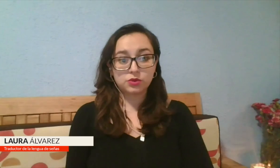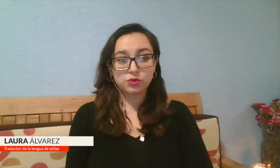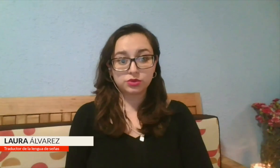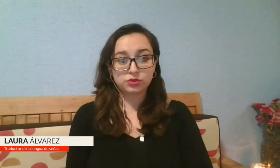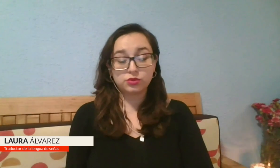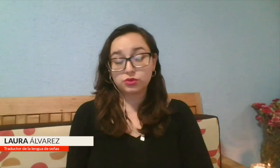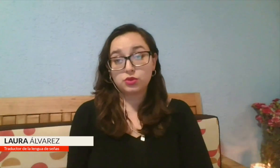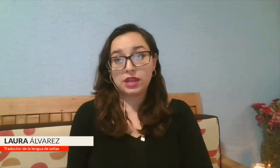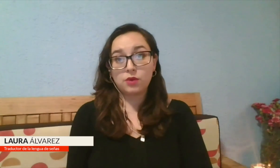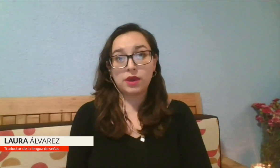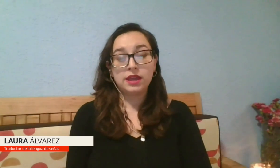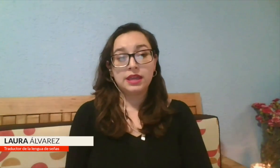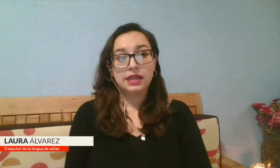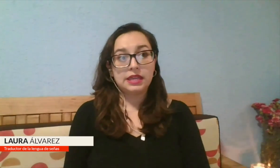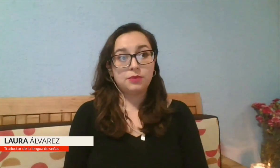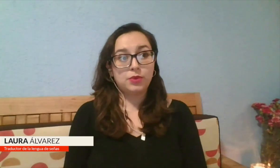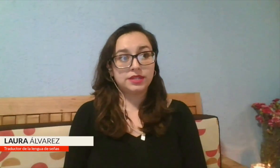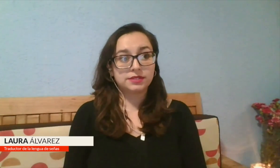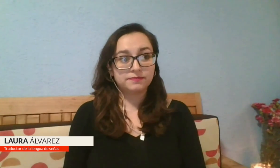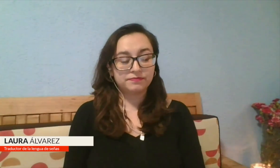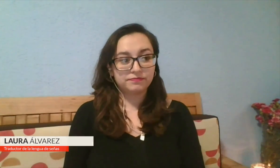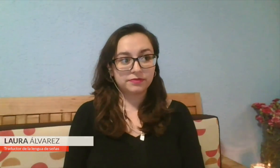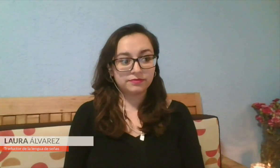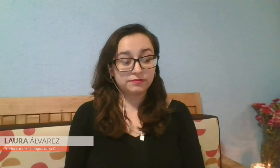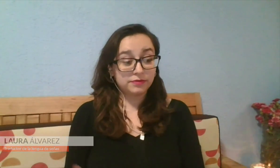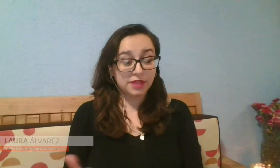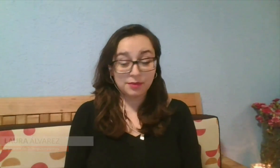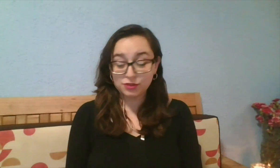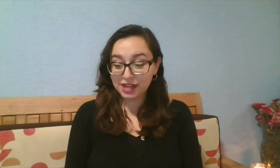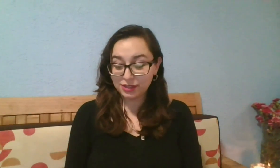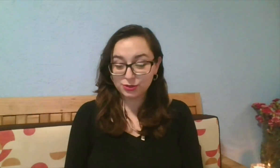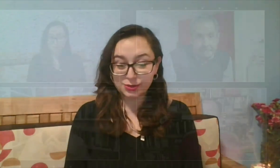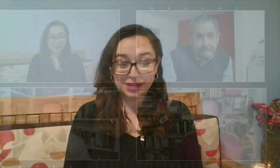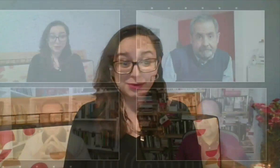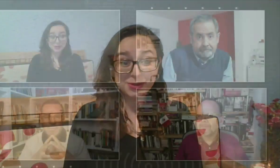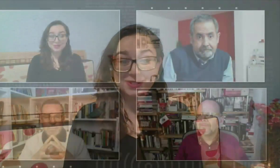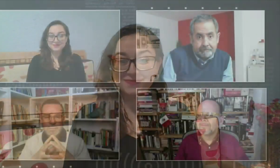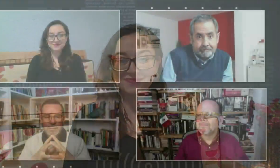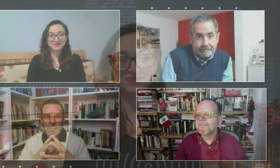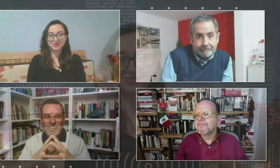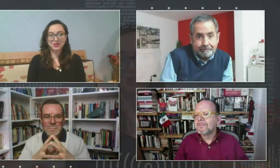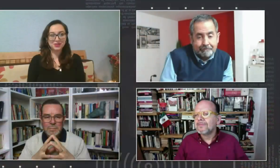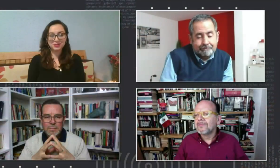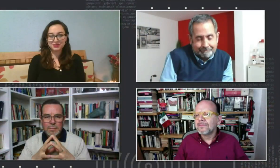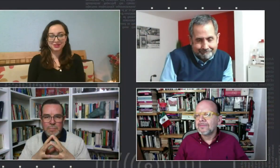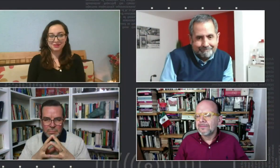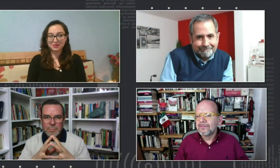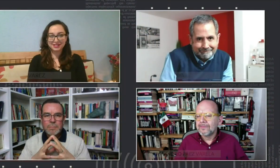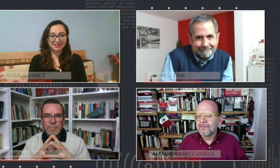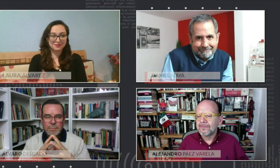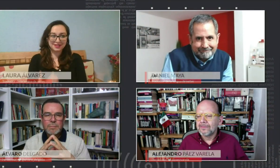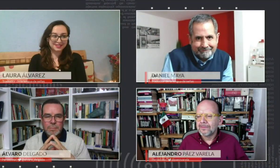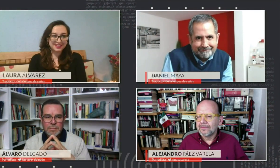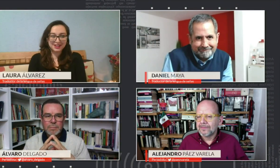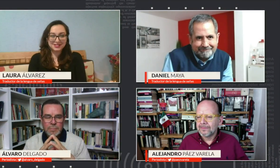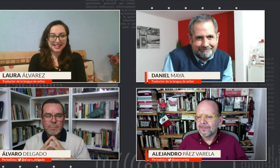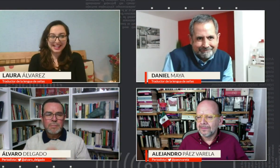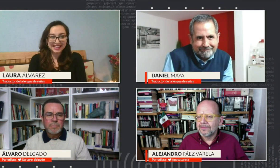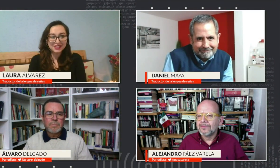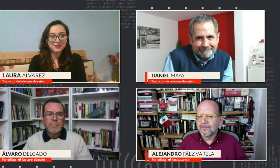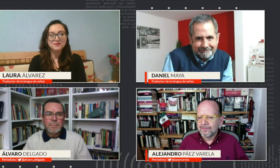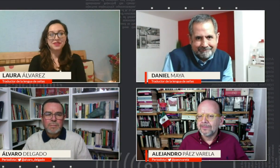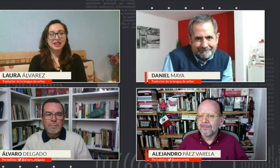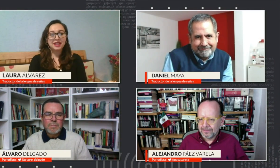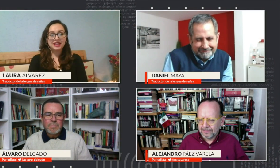sus discursos, su lengua. Y pues hemos leído sus libros, todos sus libros en lo personal los